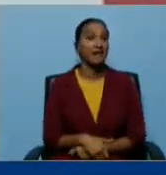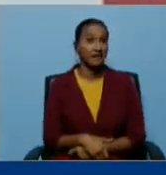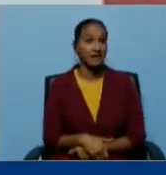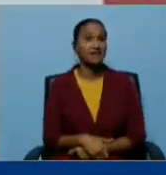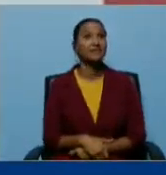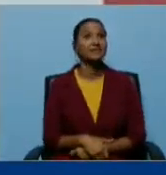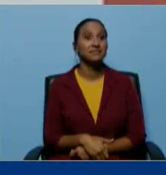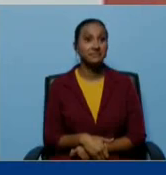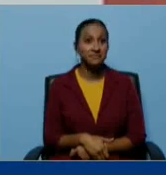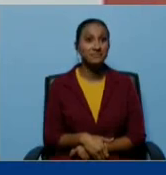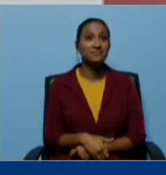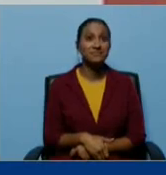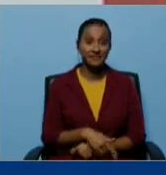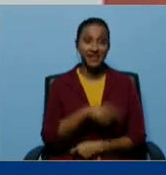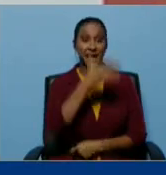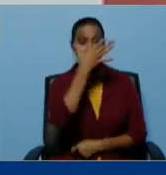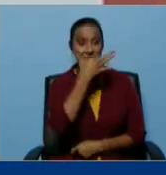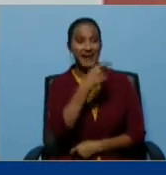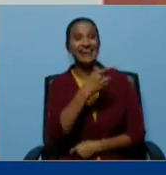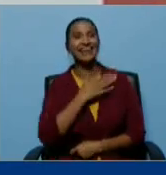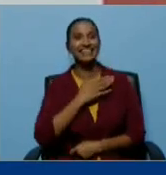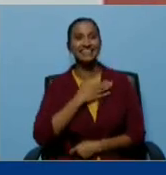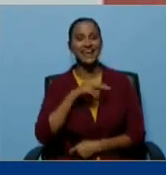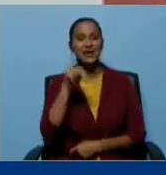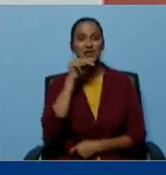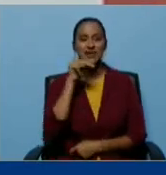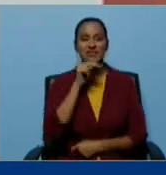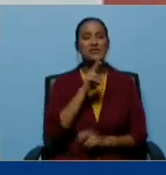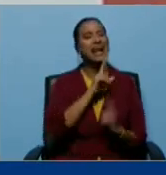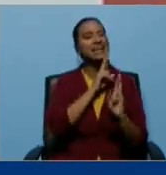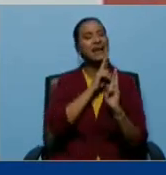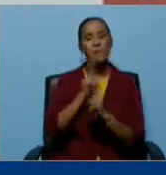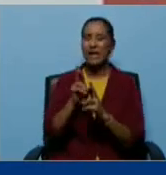¿Te parece a los nietos míos? Tienen una respuesta para todo.